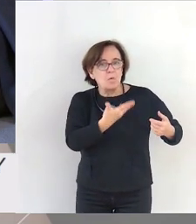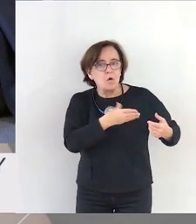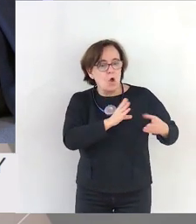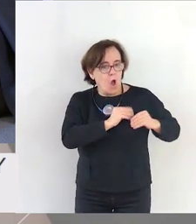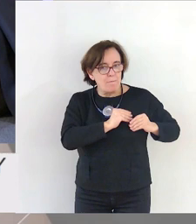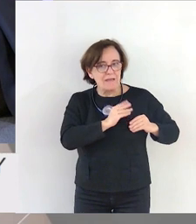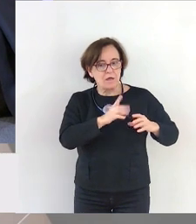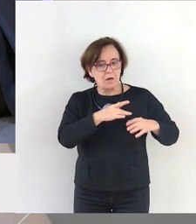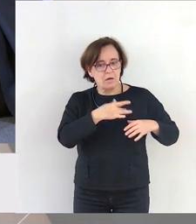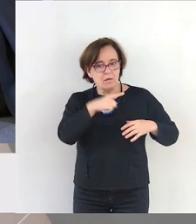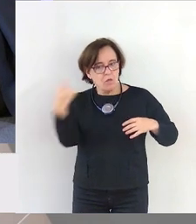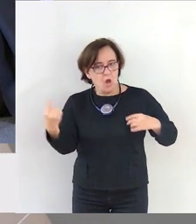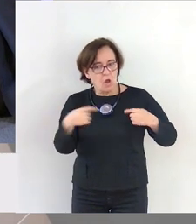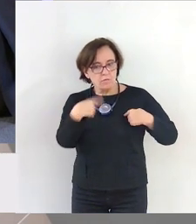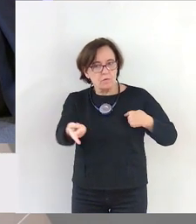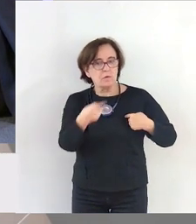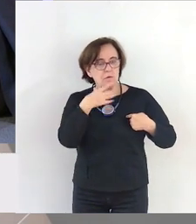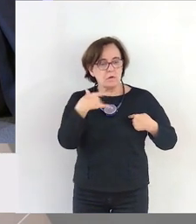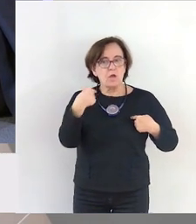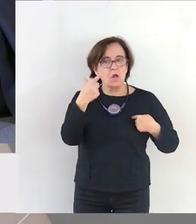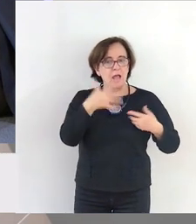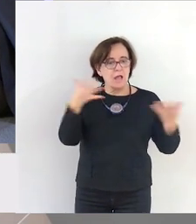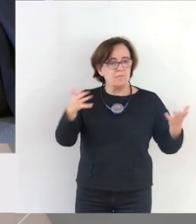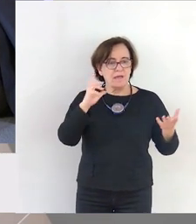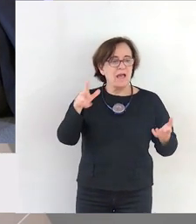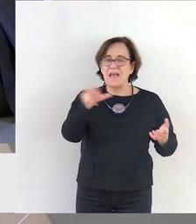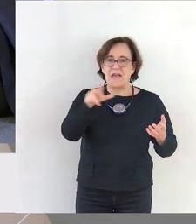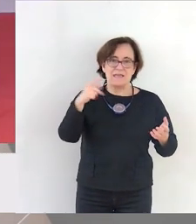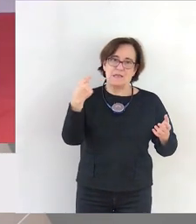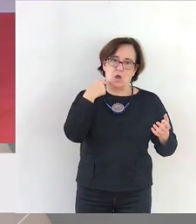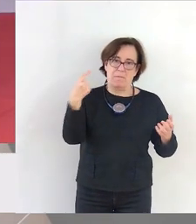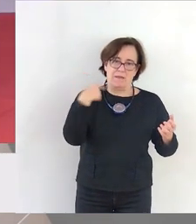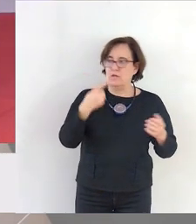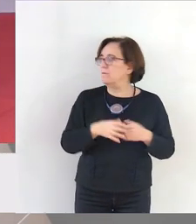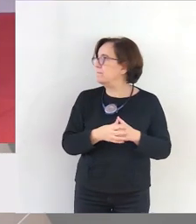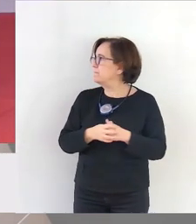tiene tiene una grandeza que que en castellano ha